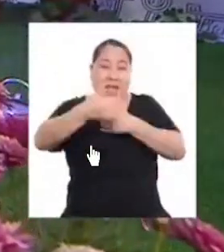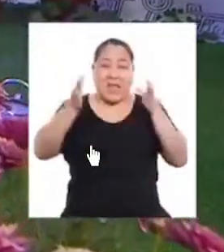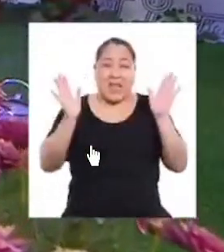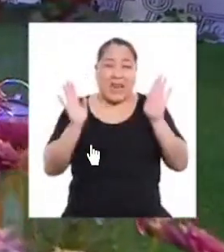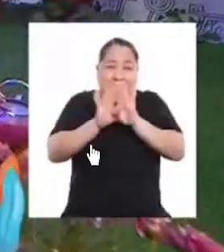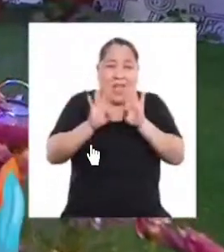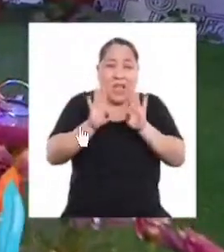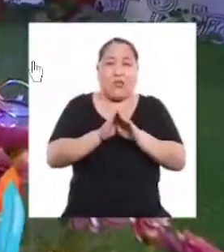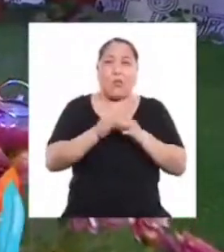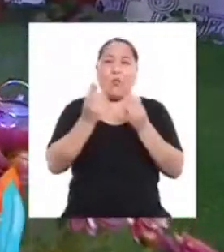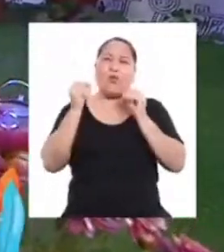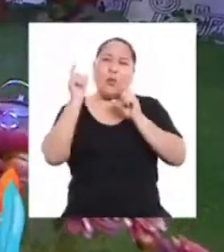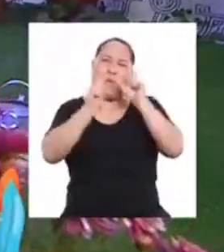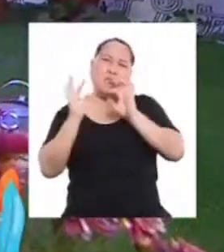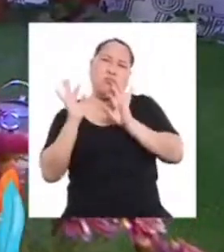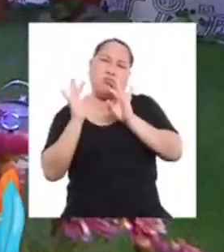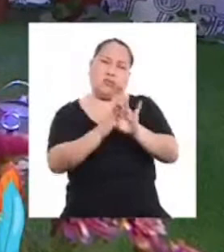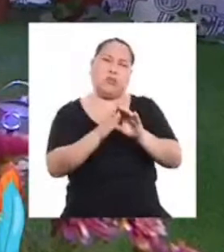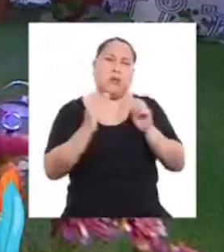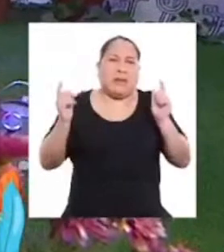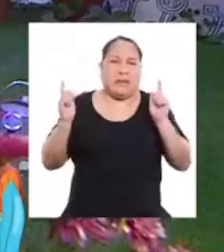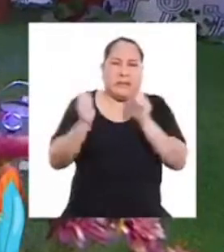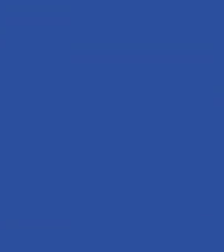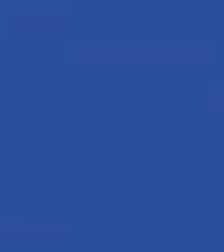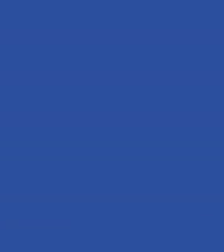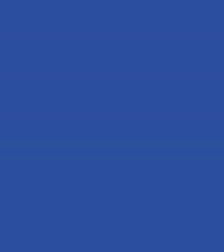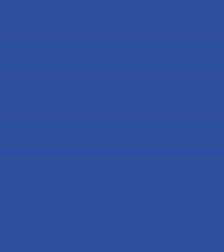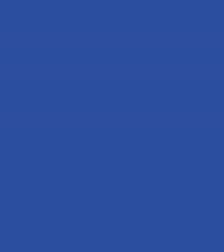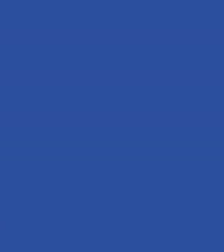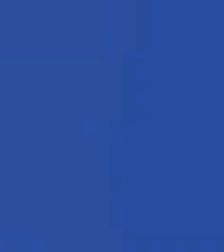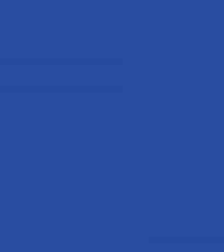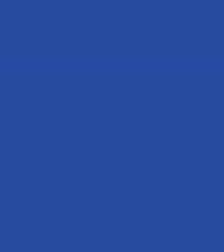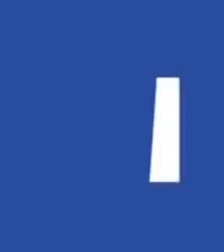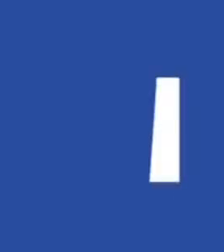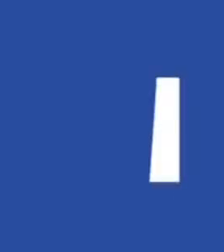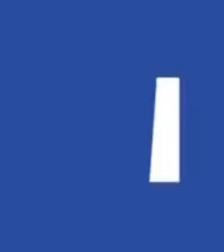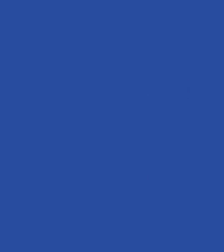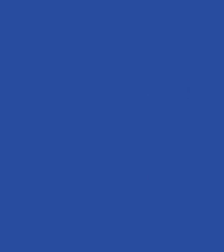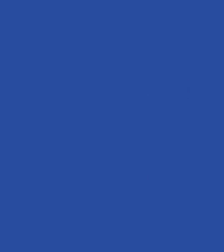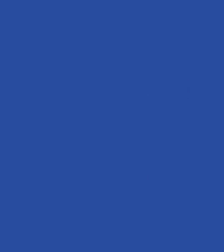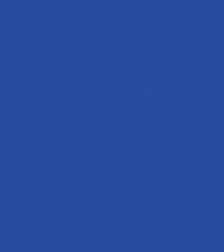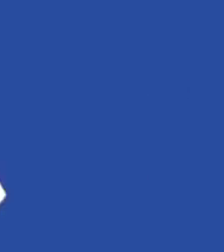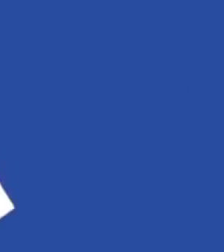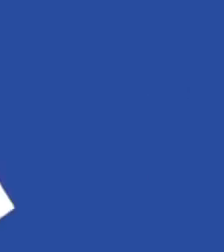cerrados, muy concurridos y con contacto muy cercano. ¡Chao!